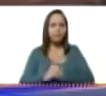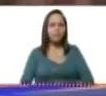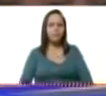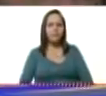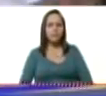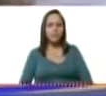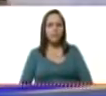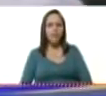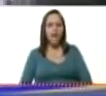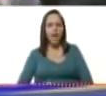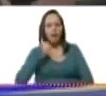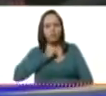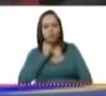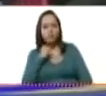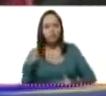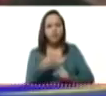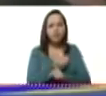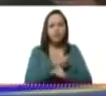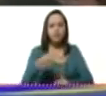agresiones,